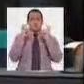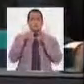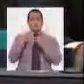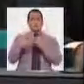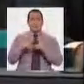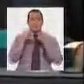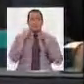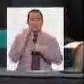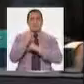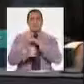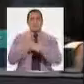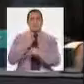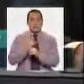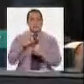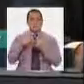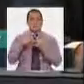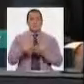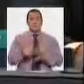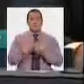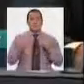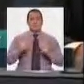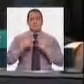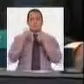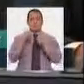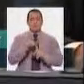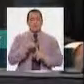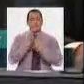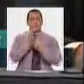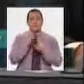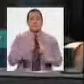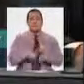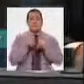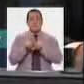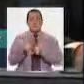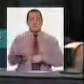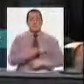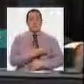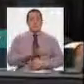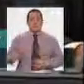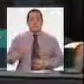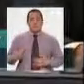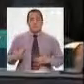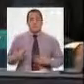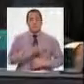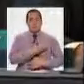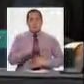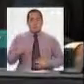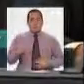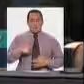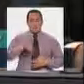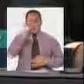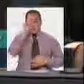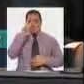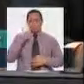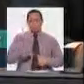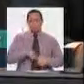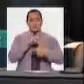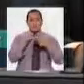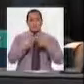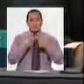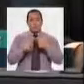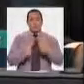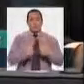sede internacional una circunstancia de un caso en particular para el gobierno, o para el Estado peruano. Lo